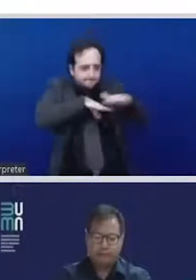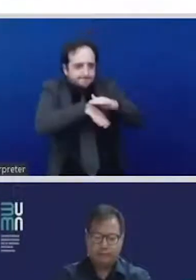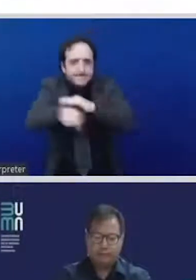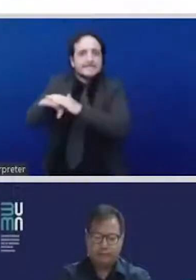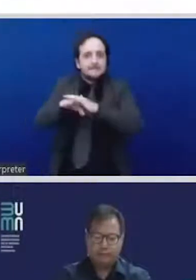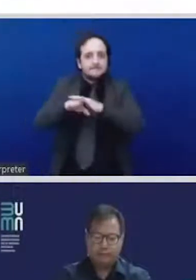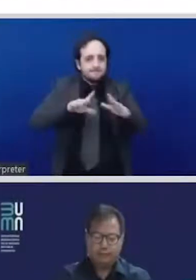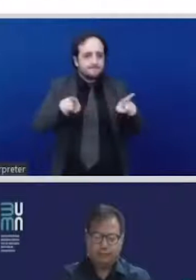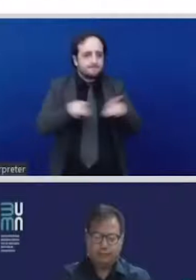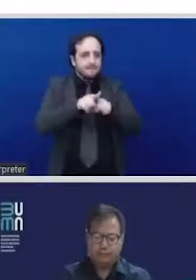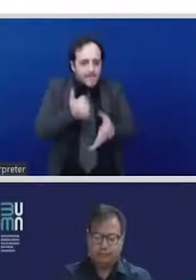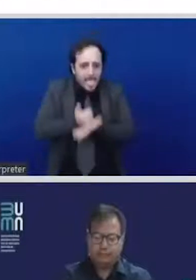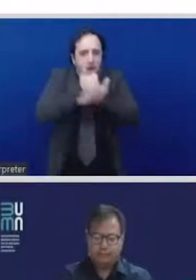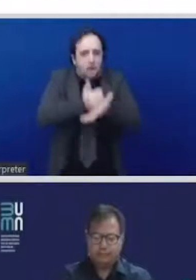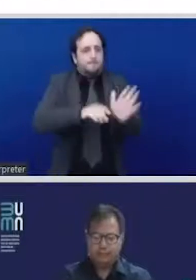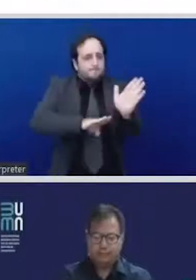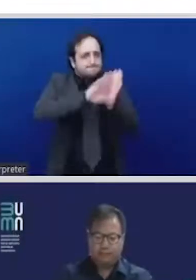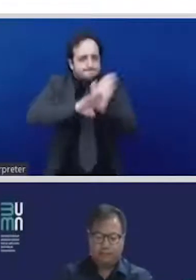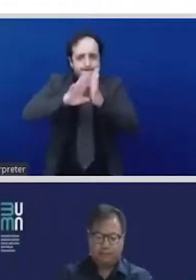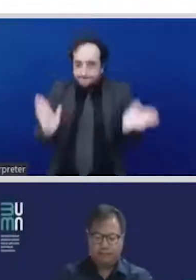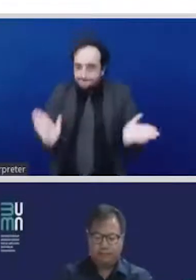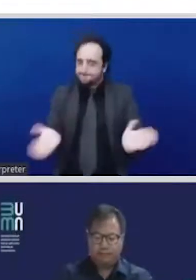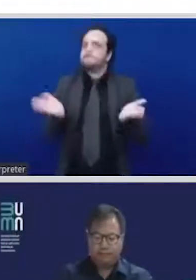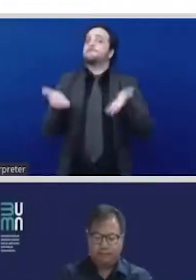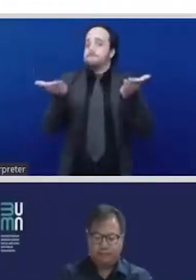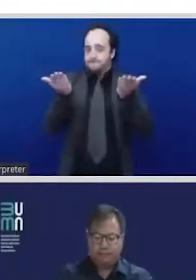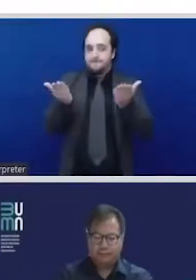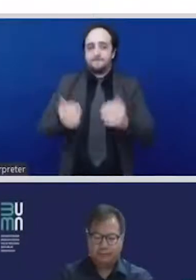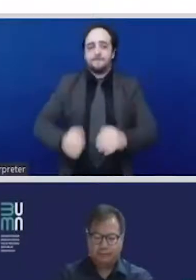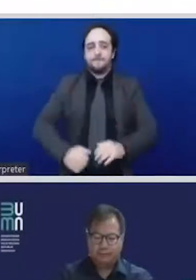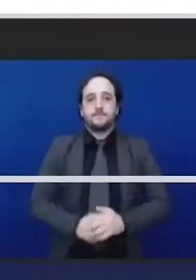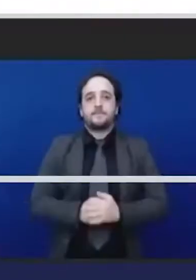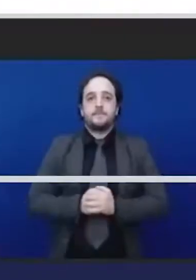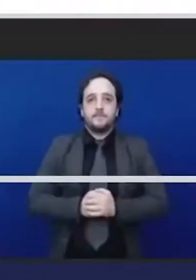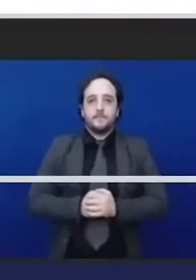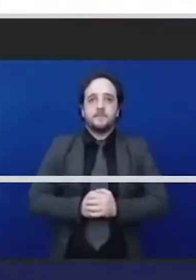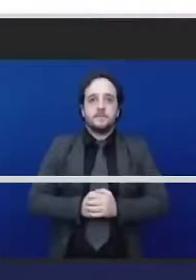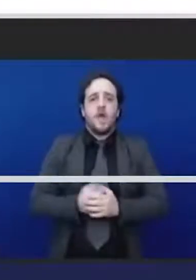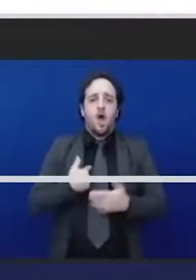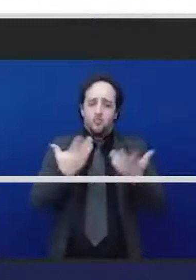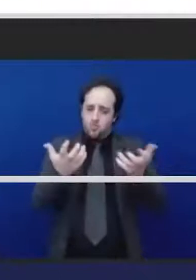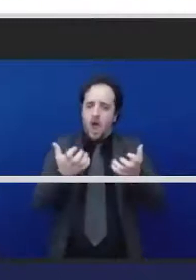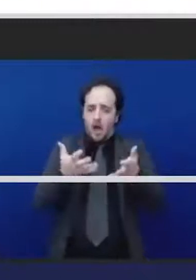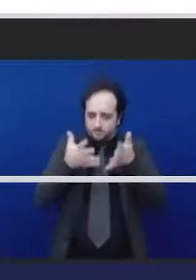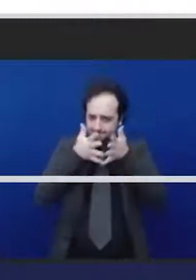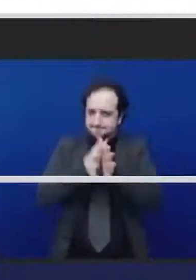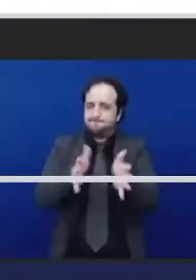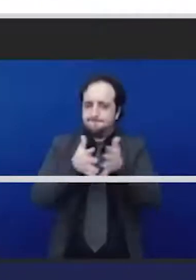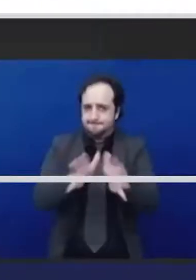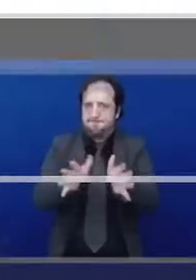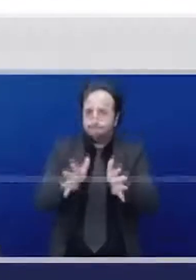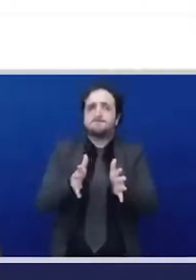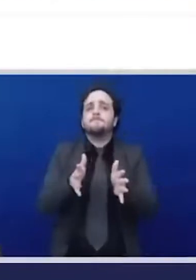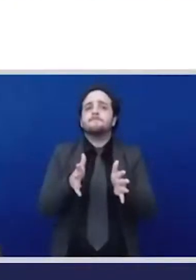pero también quería hacer algunas reflexiones sobre esto que decía Maríama, de qué es lo nuevo y qué es lo viejo en estos desafíos que